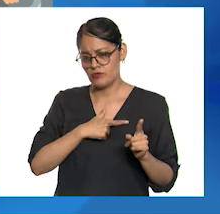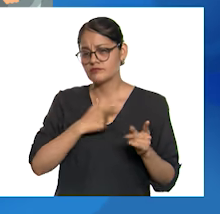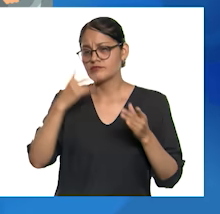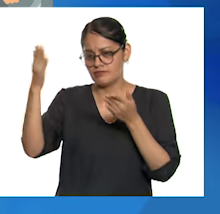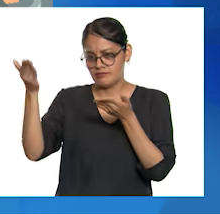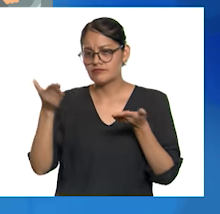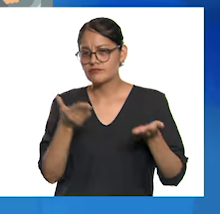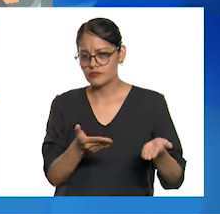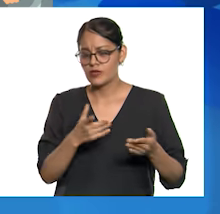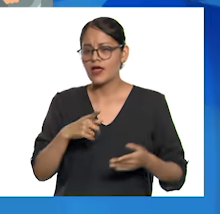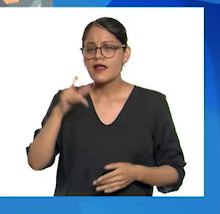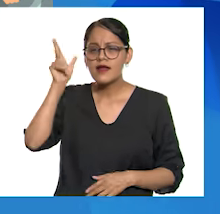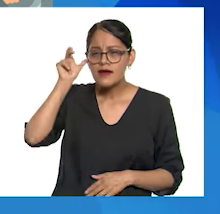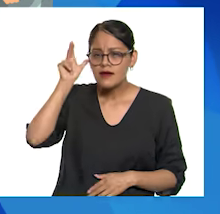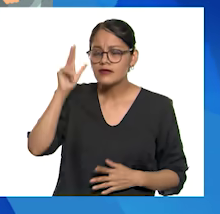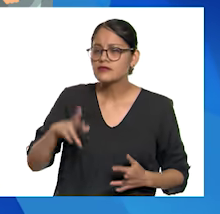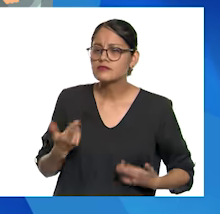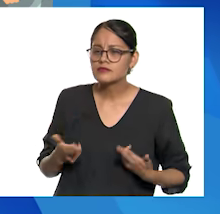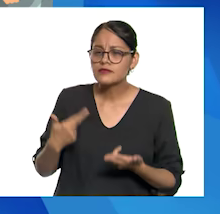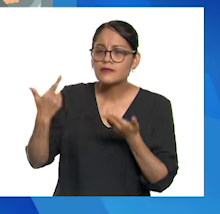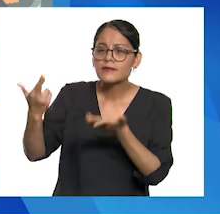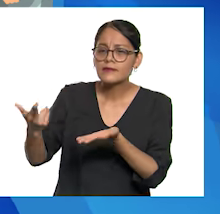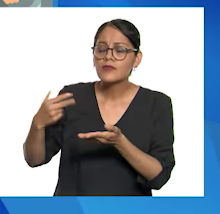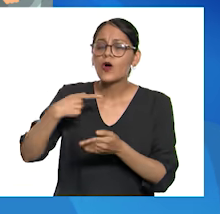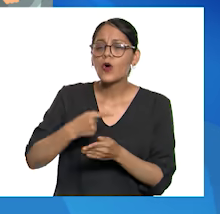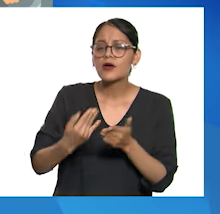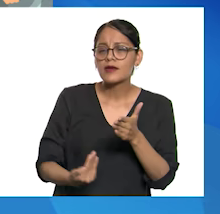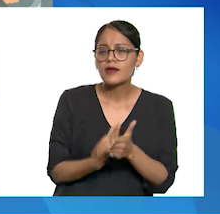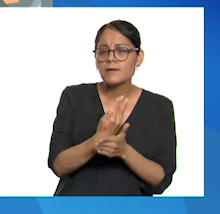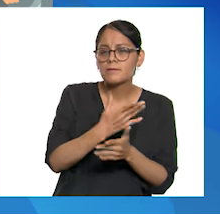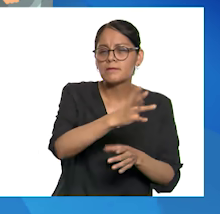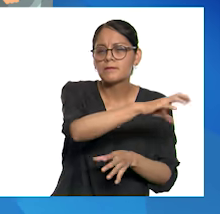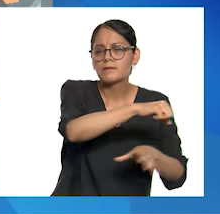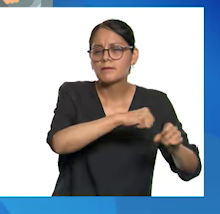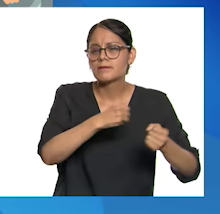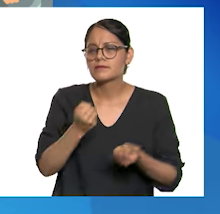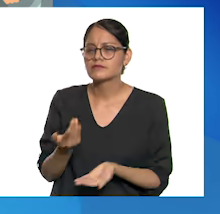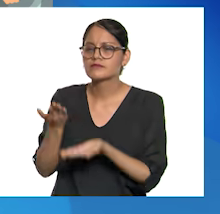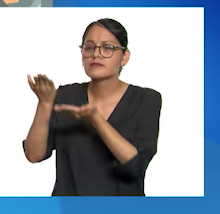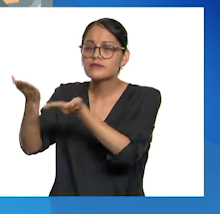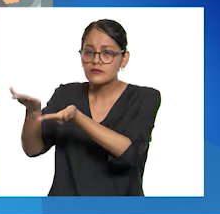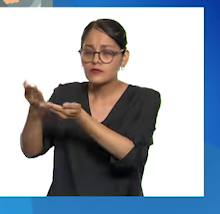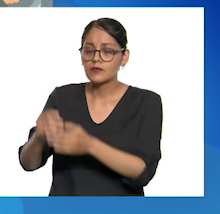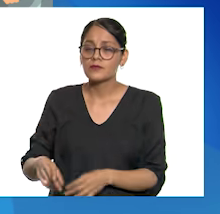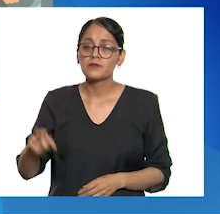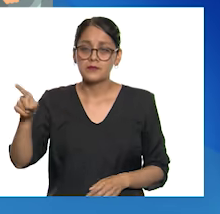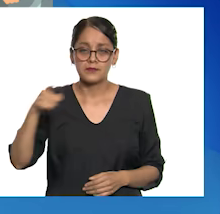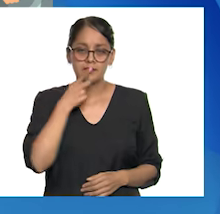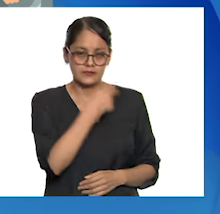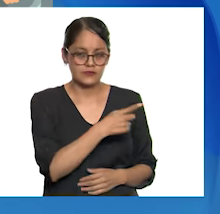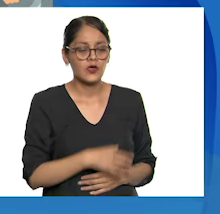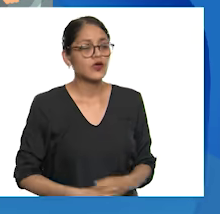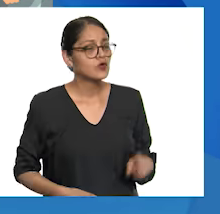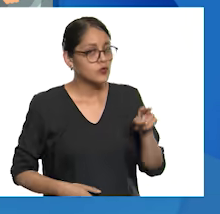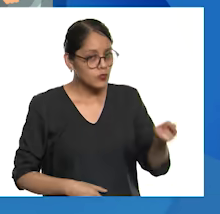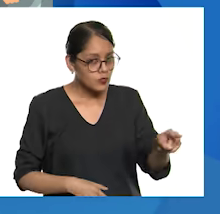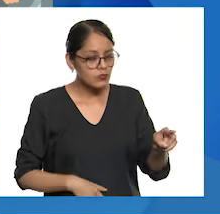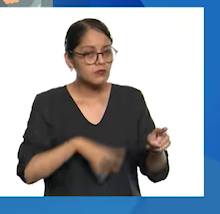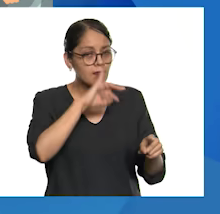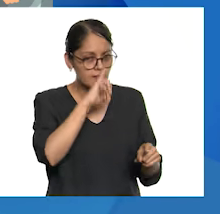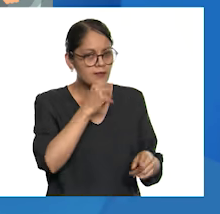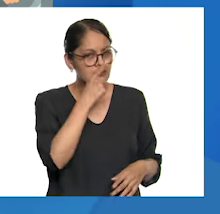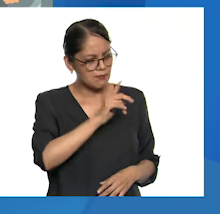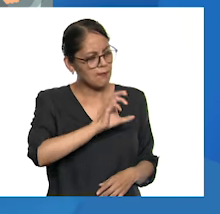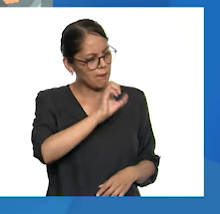casa y le envía a este conejo que ha acogido esta mañana en sus tierras. Di a tu amo, respondió el rey, que lo